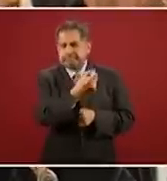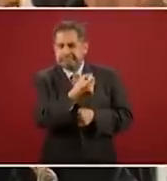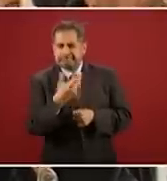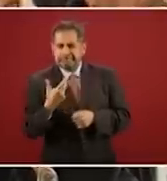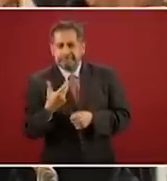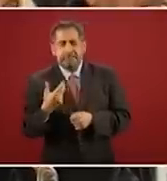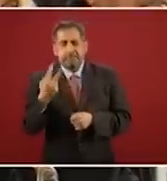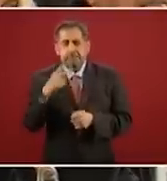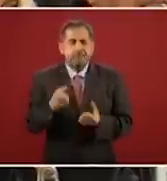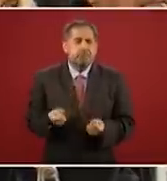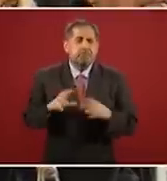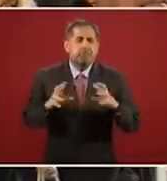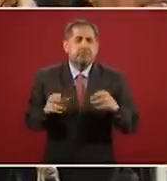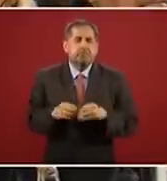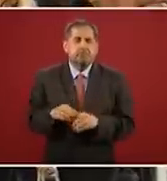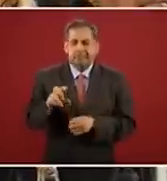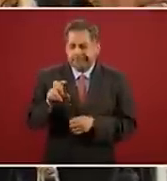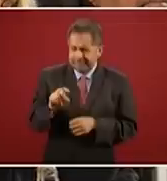mandaron a México